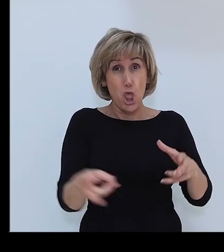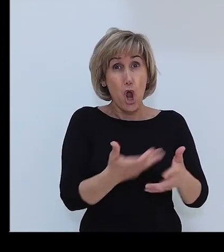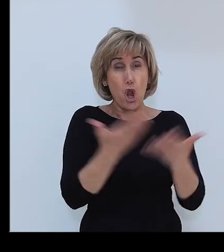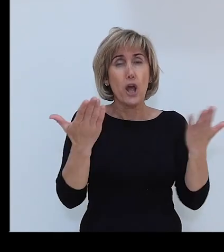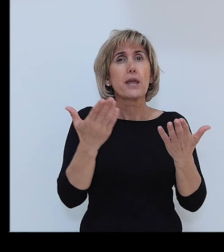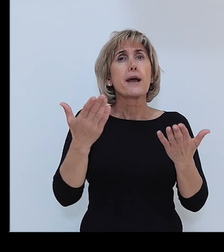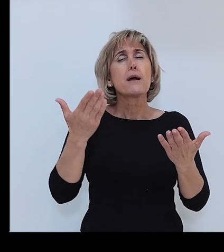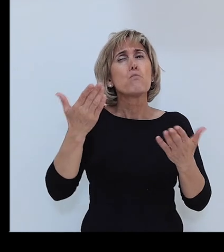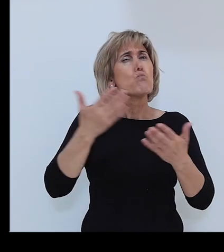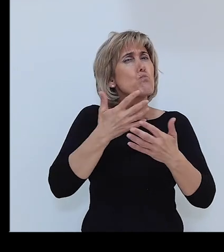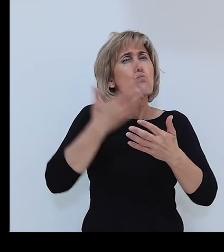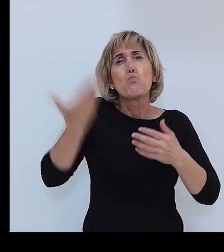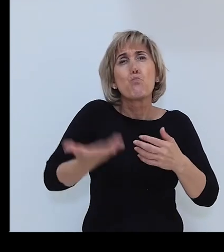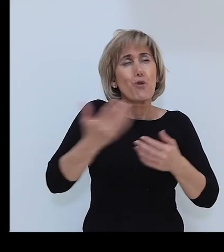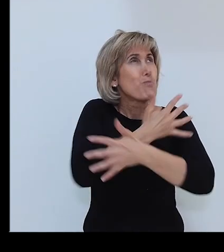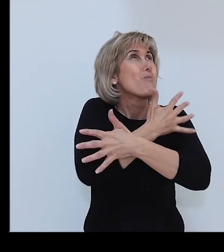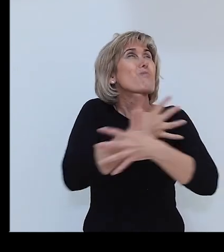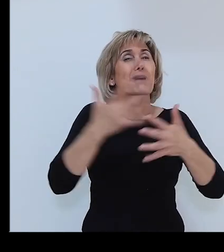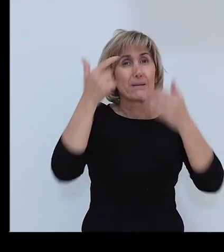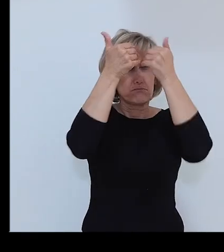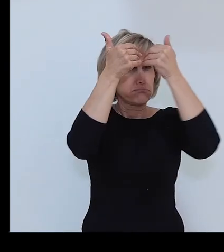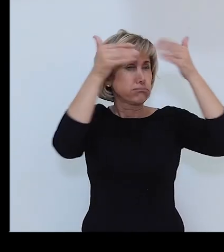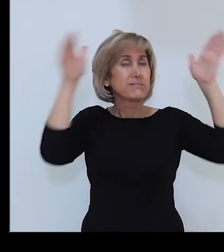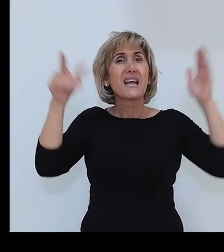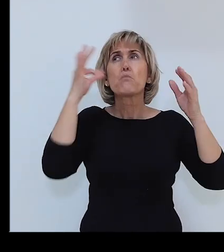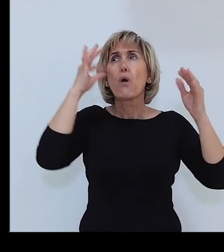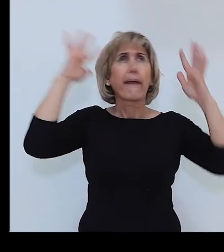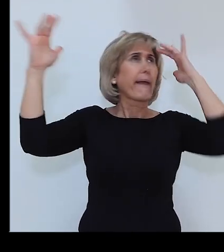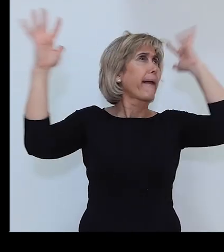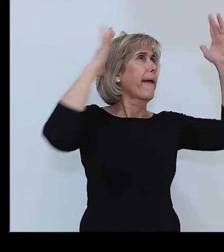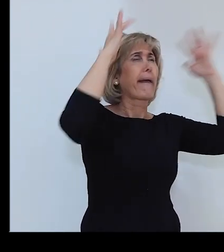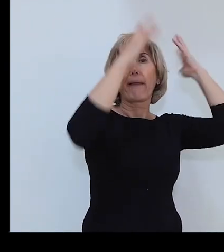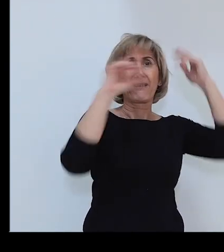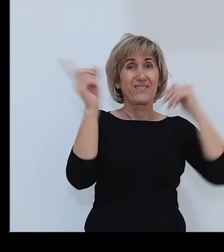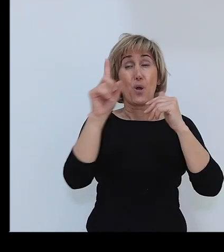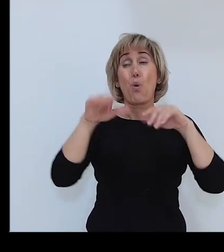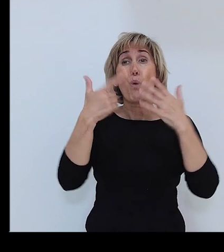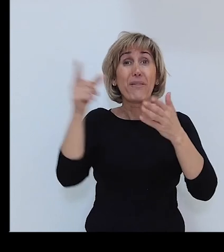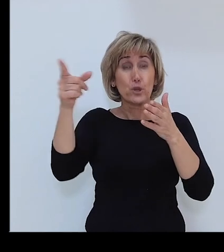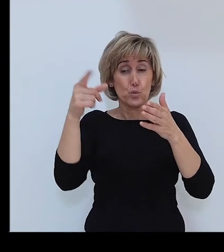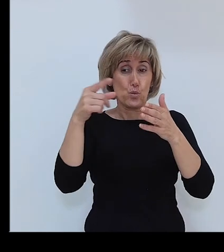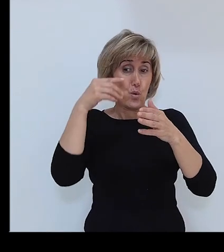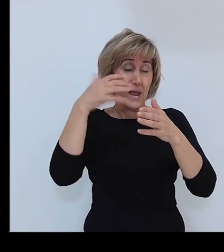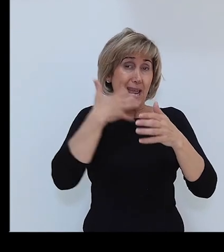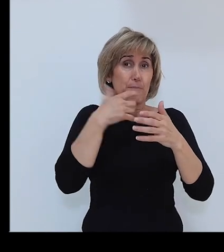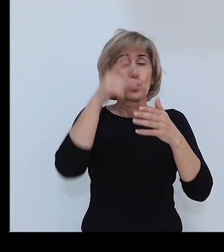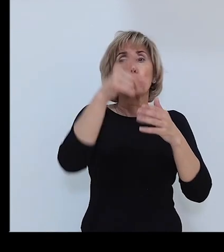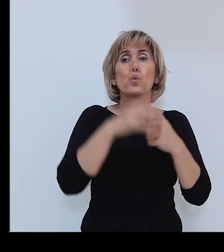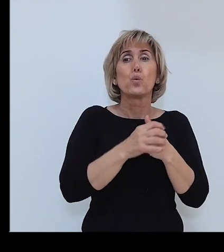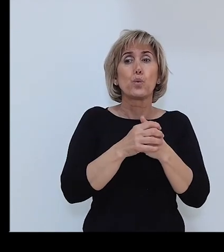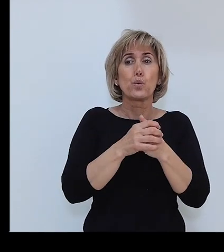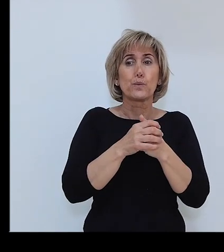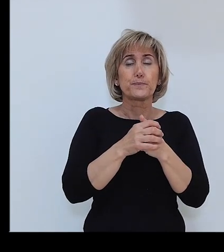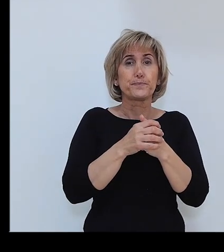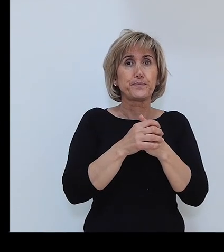el resaltar que era una mujer, ¿verdad?, con una imaginación sociológica muy grande, que eso no tiene que ver con que fuese